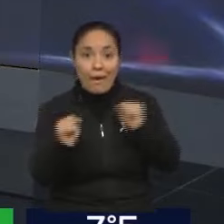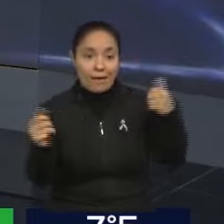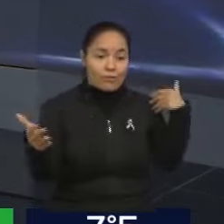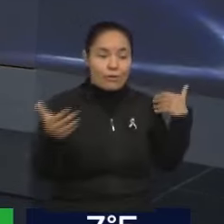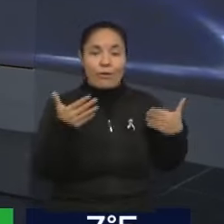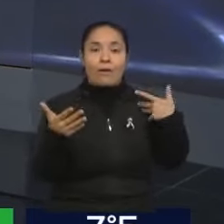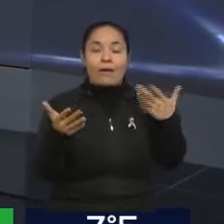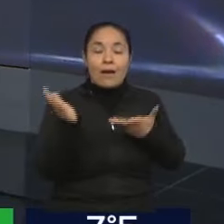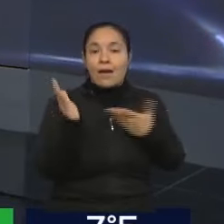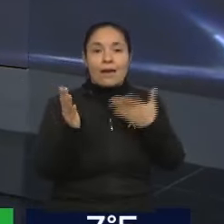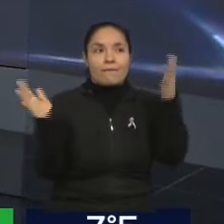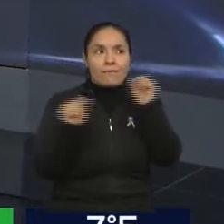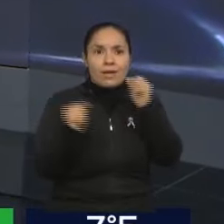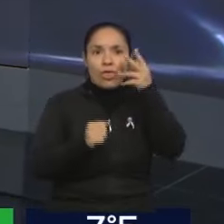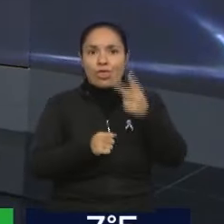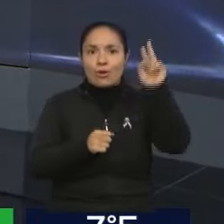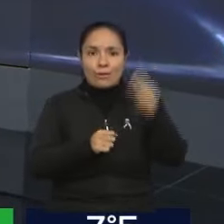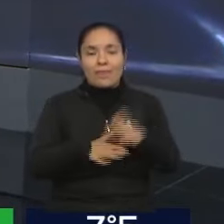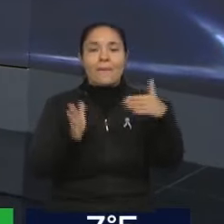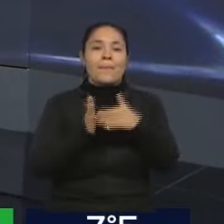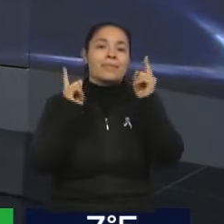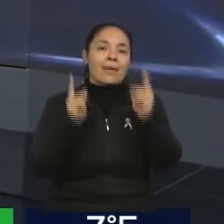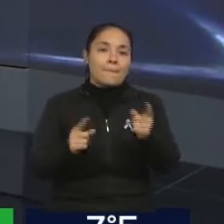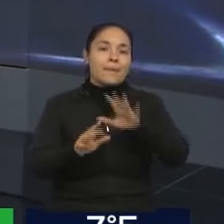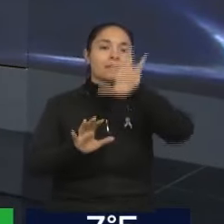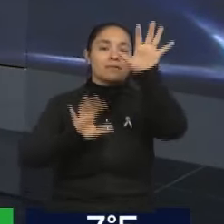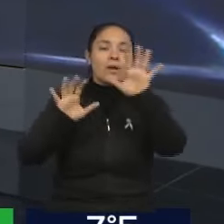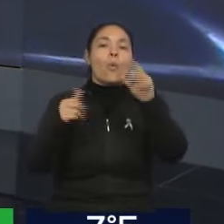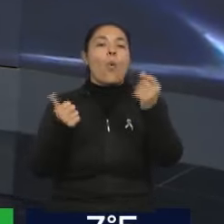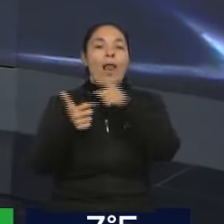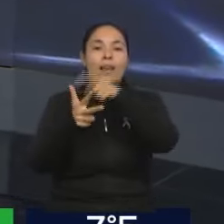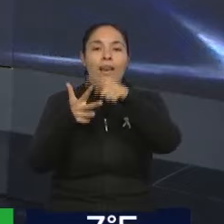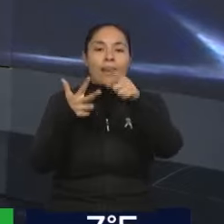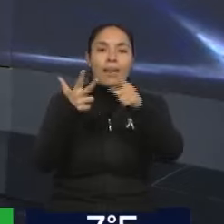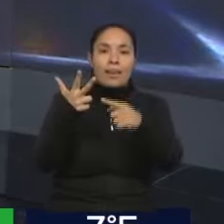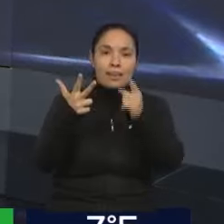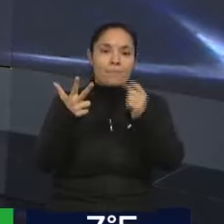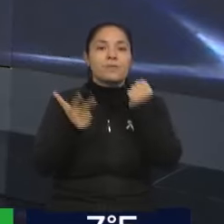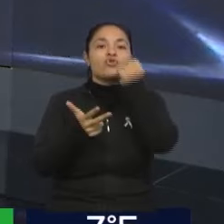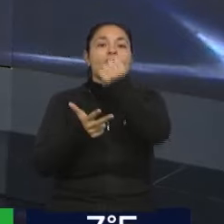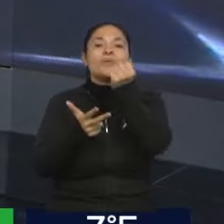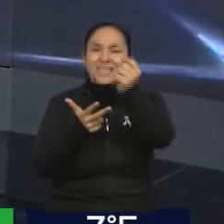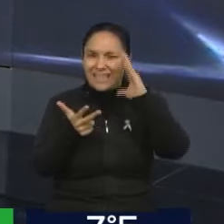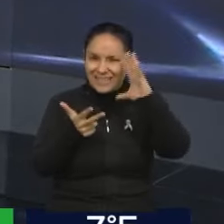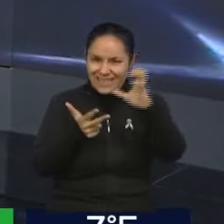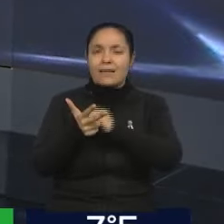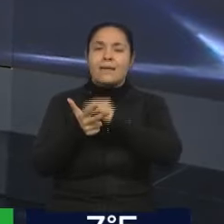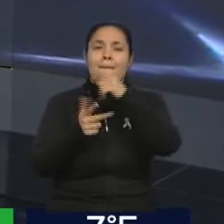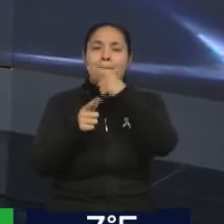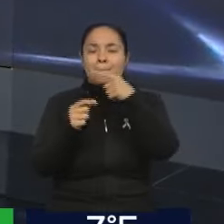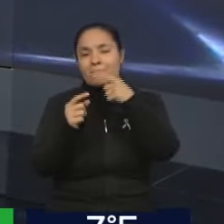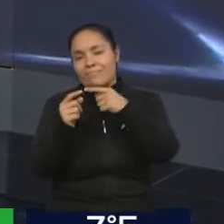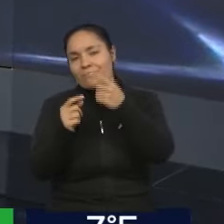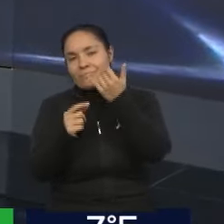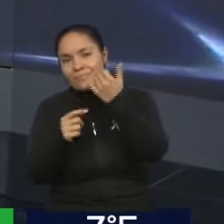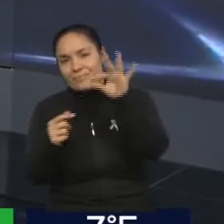luz, bueno, según el sector donde estés, N1, N2, N3, fue el impacto de la quita de los subsidios, que no está terminado el